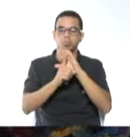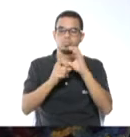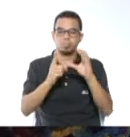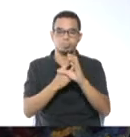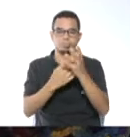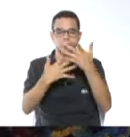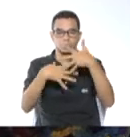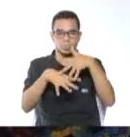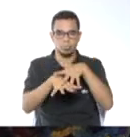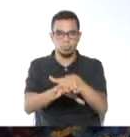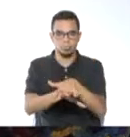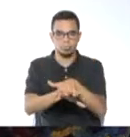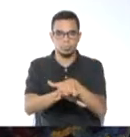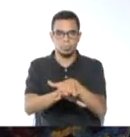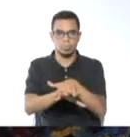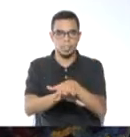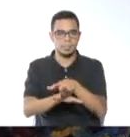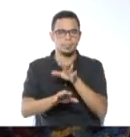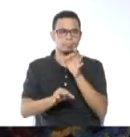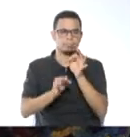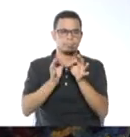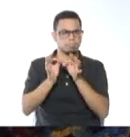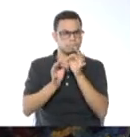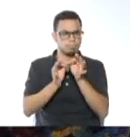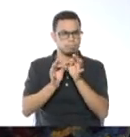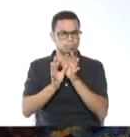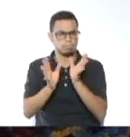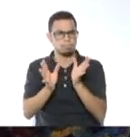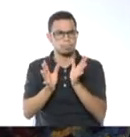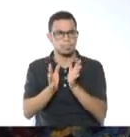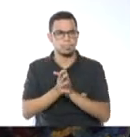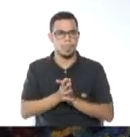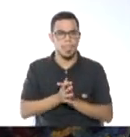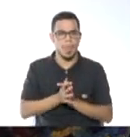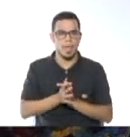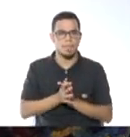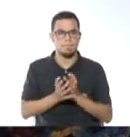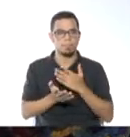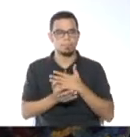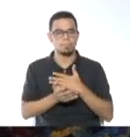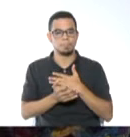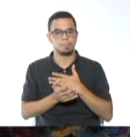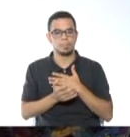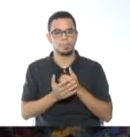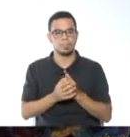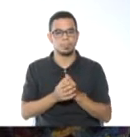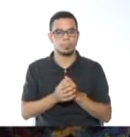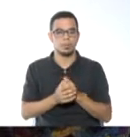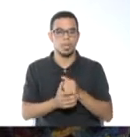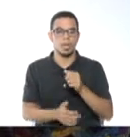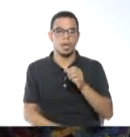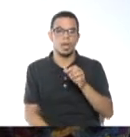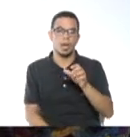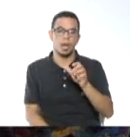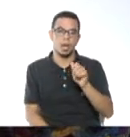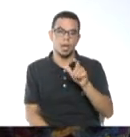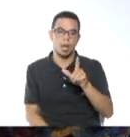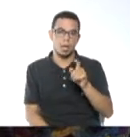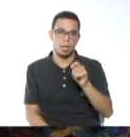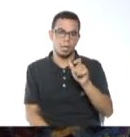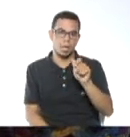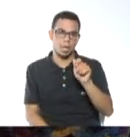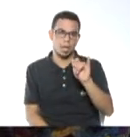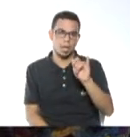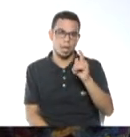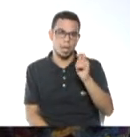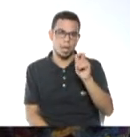Y me gustaría hacer fuente de mi referente teórico a los taitas, a las mayores,